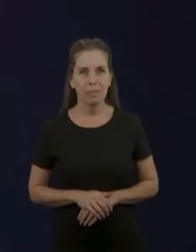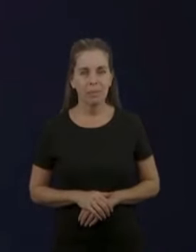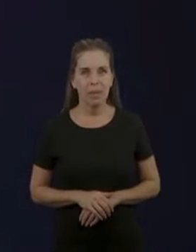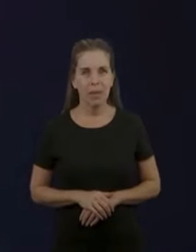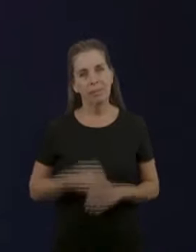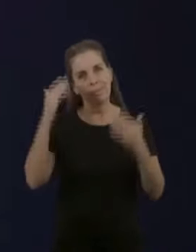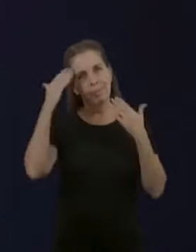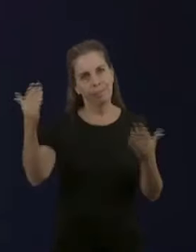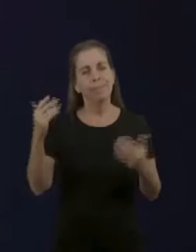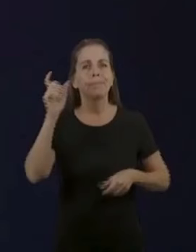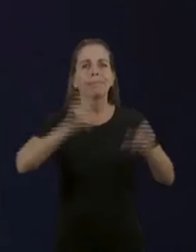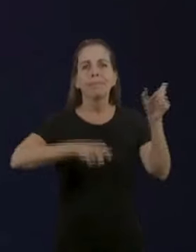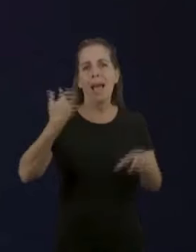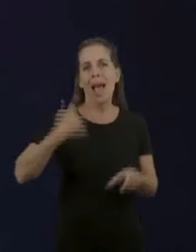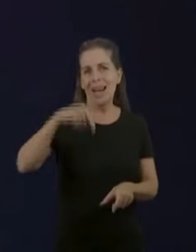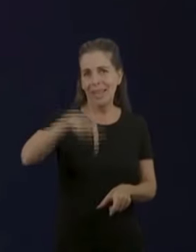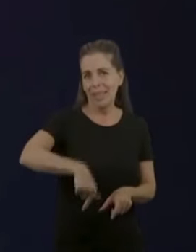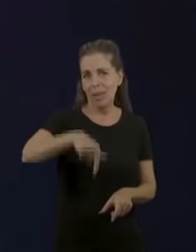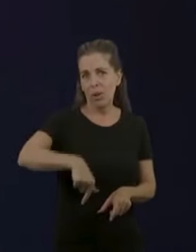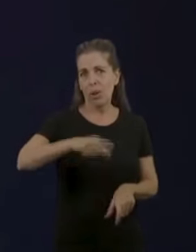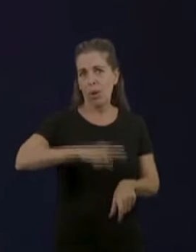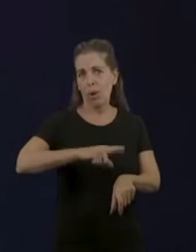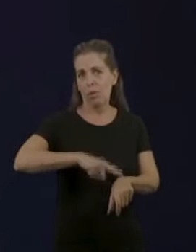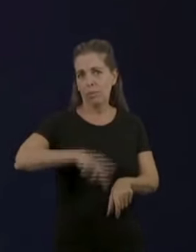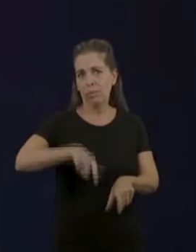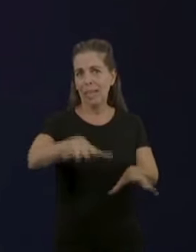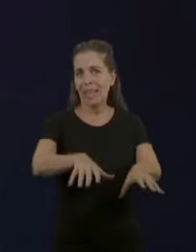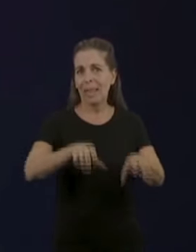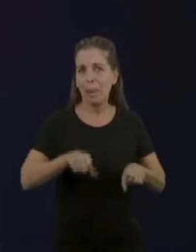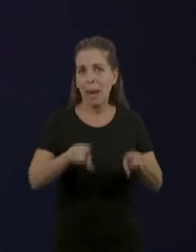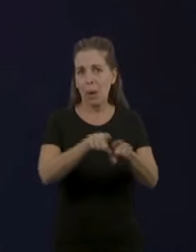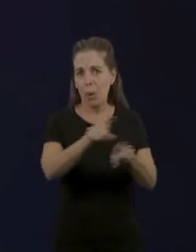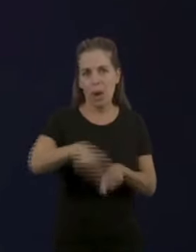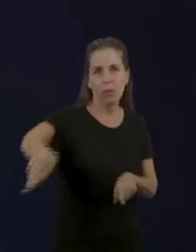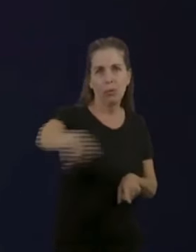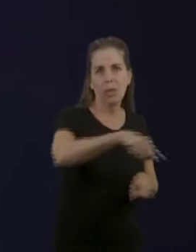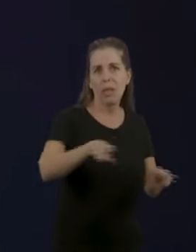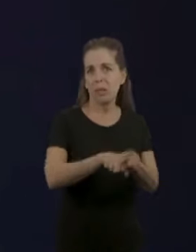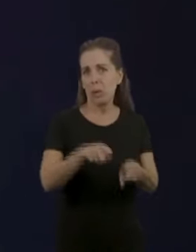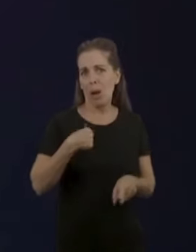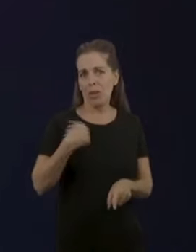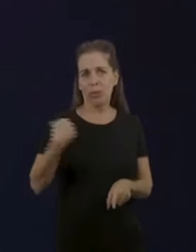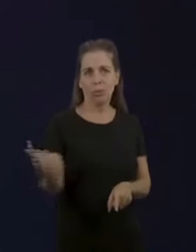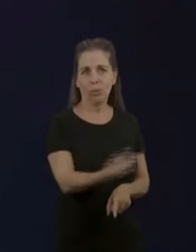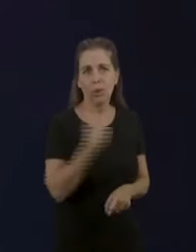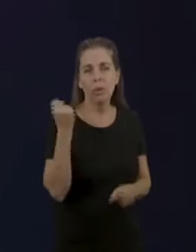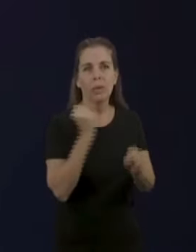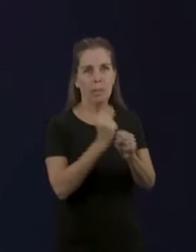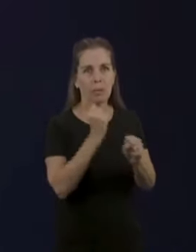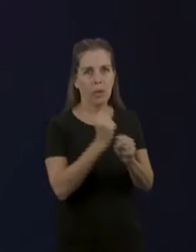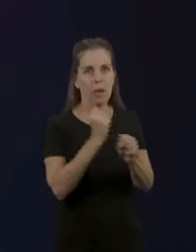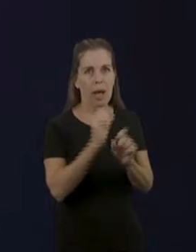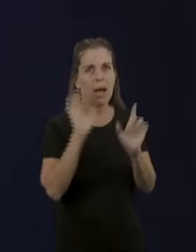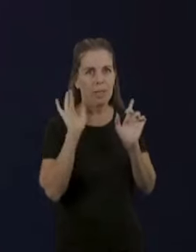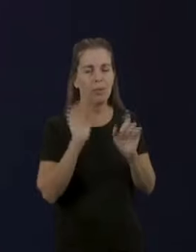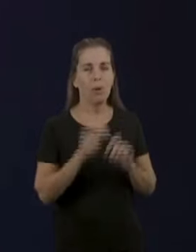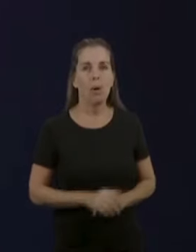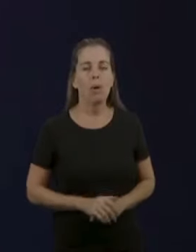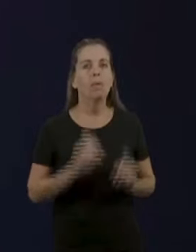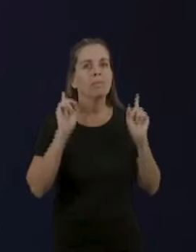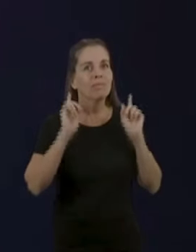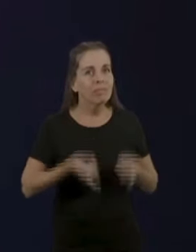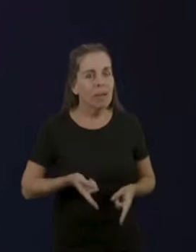a todos los argentinos que desde muy temprano como ustedes como yo están trabajando entre ellos a los